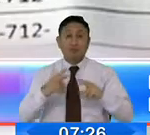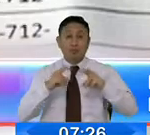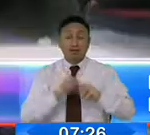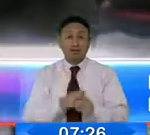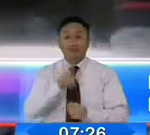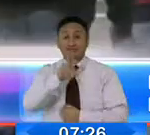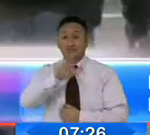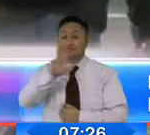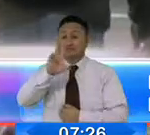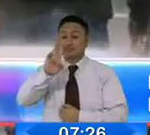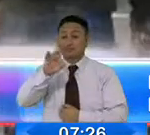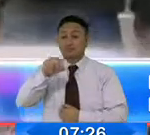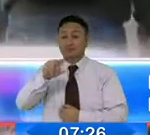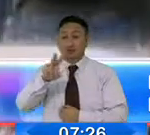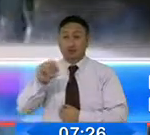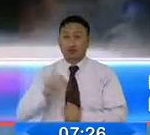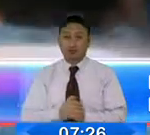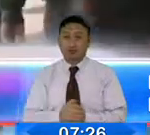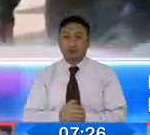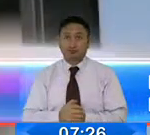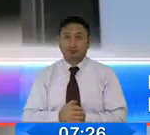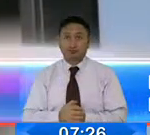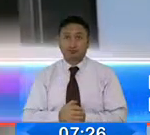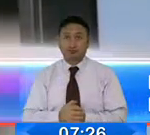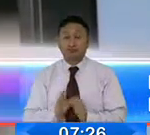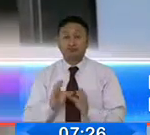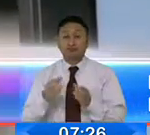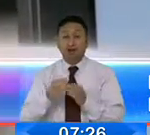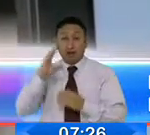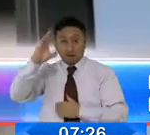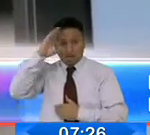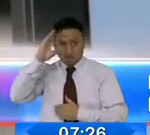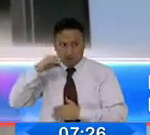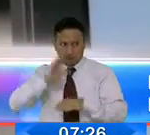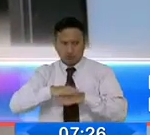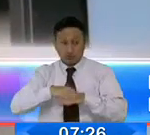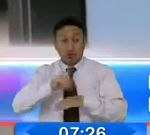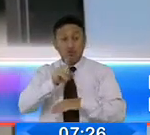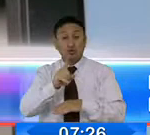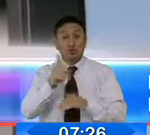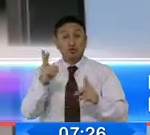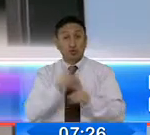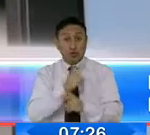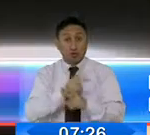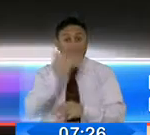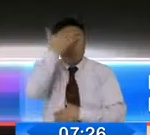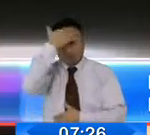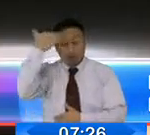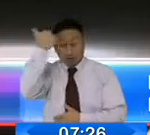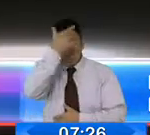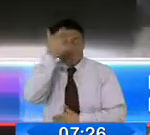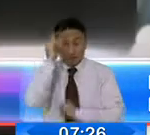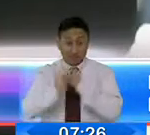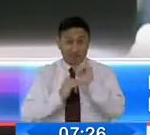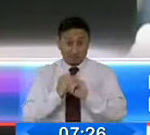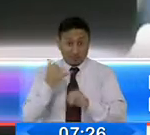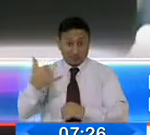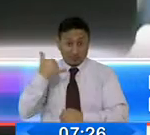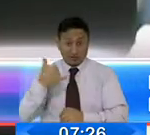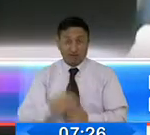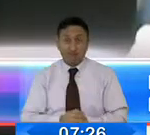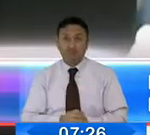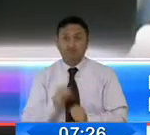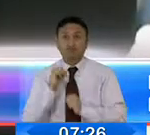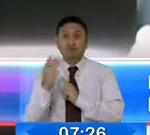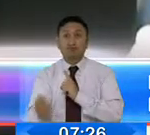$337.68. Hace poco, la Unidad de Delitos Informáticos alertó casos de estafa a través de llamadas internacionales. Mensajes por